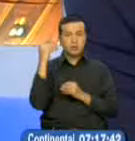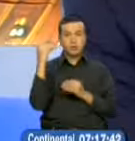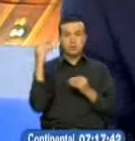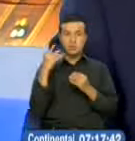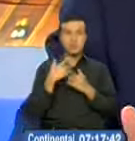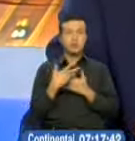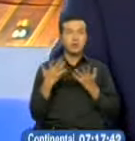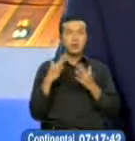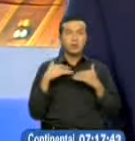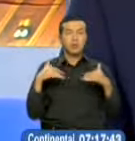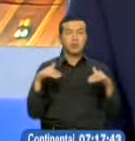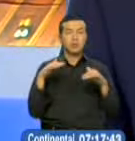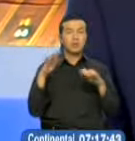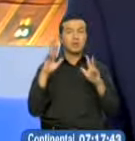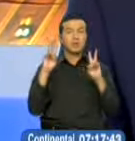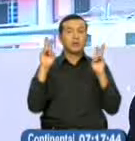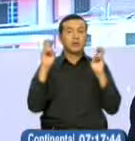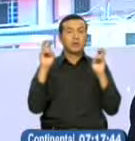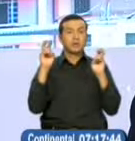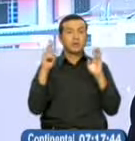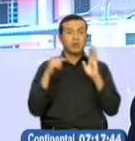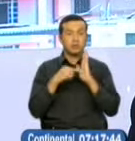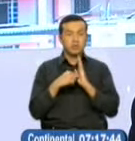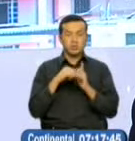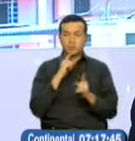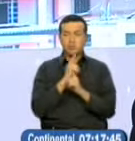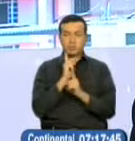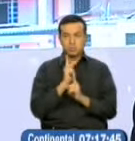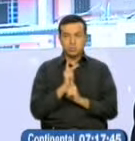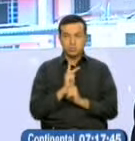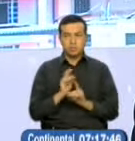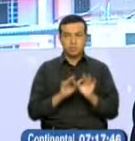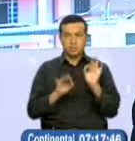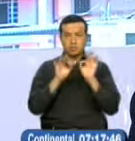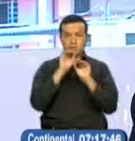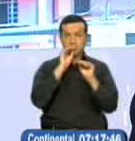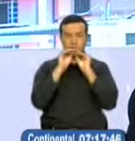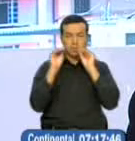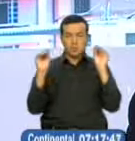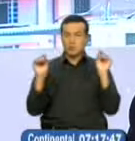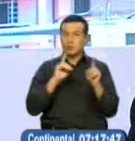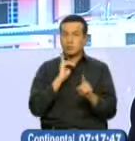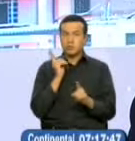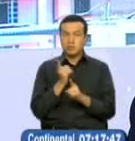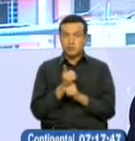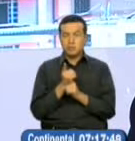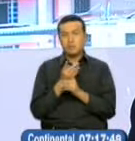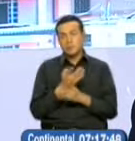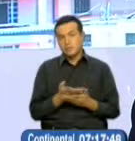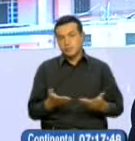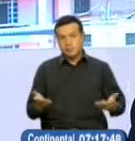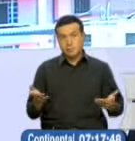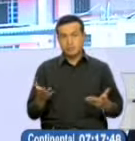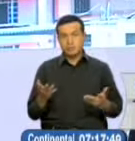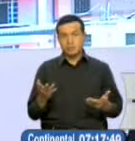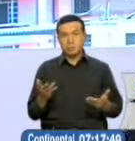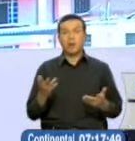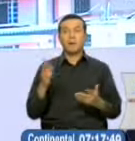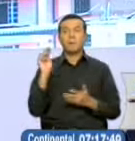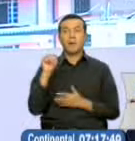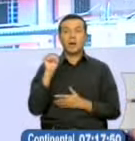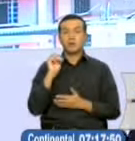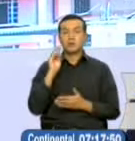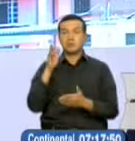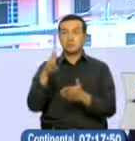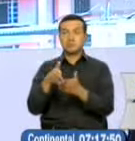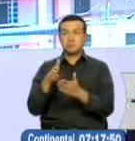vacío en el sector tributario. Bueno, hay algunos aspectos que mencionar. El primero es efectivamente las cámaras no quisieron asistir el día martes,